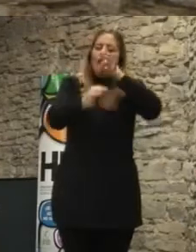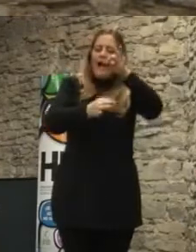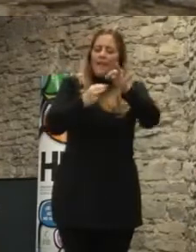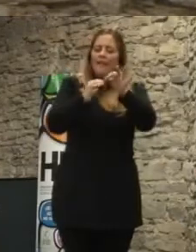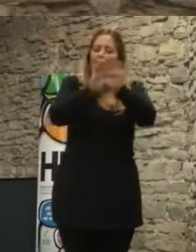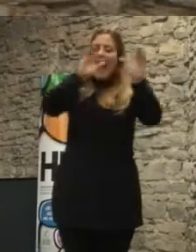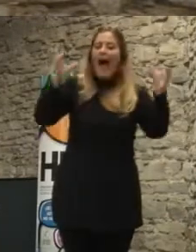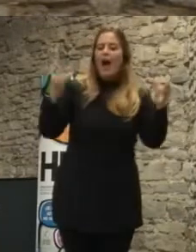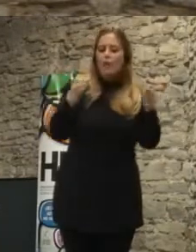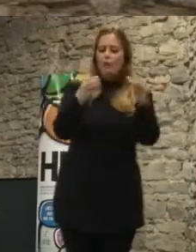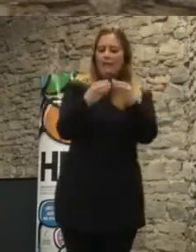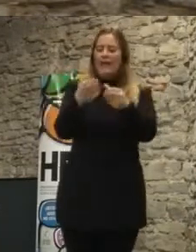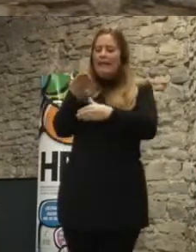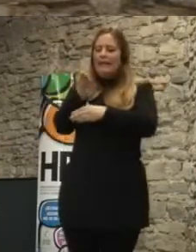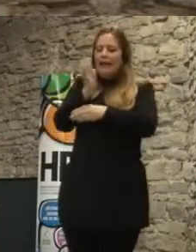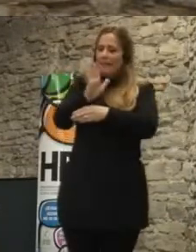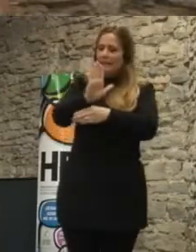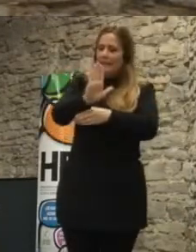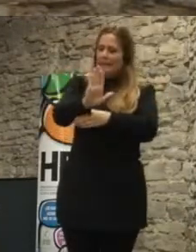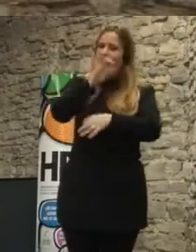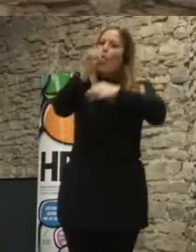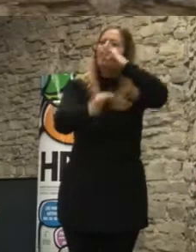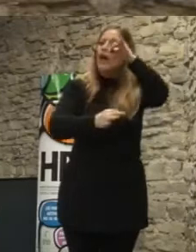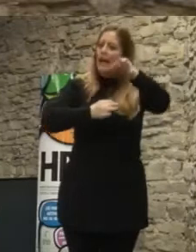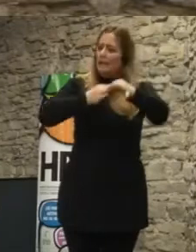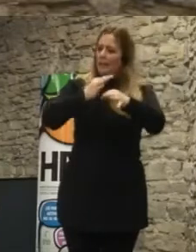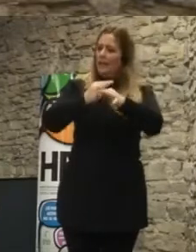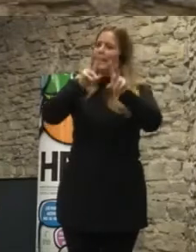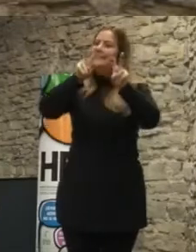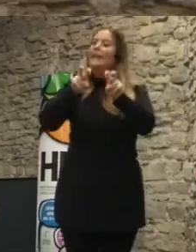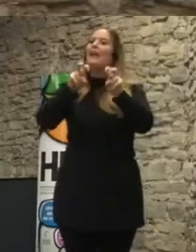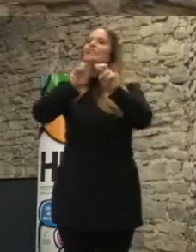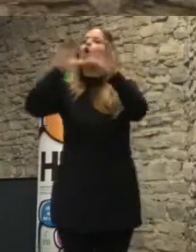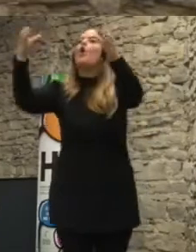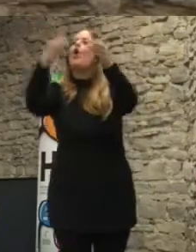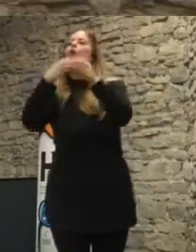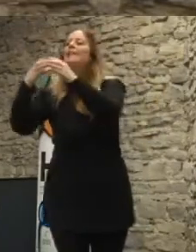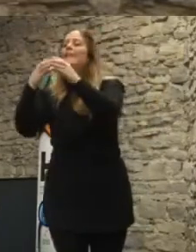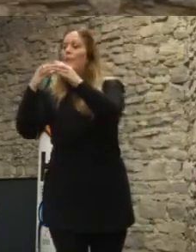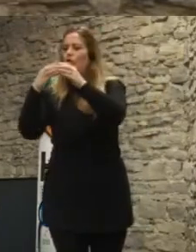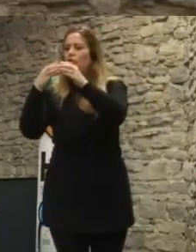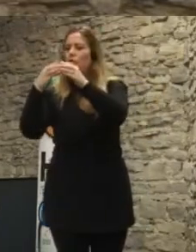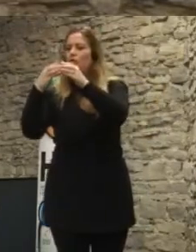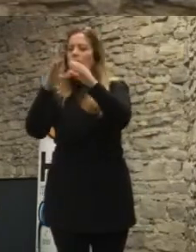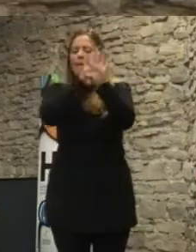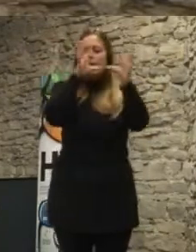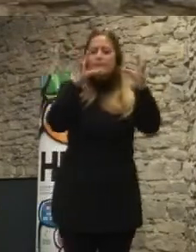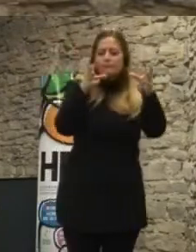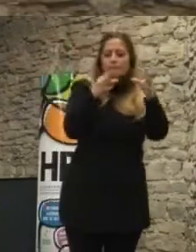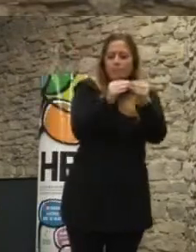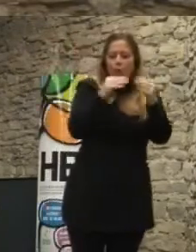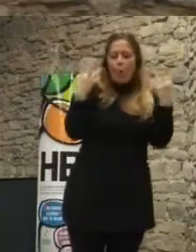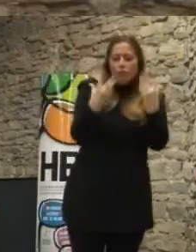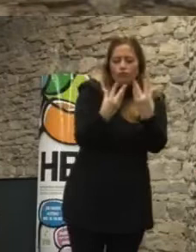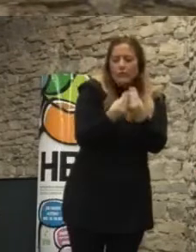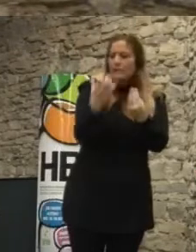aglutinar, representar lo colectivo. La diversidad, la desigualdad, la